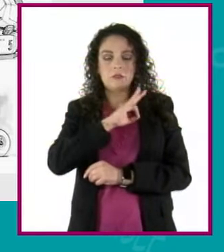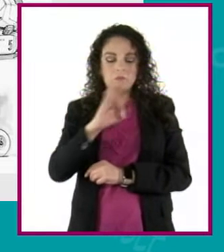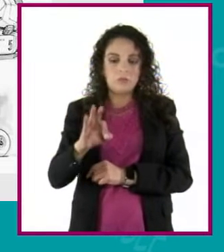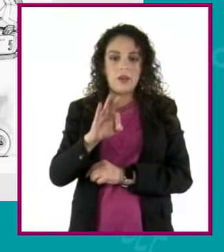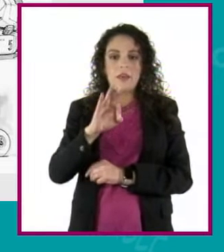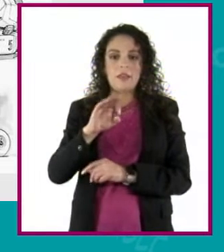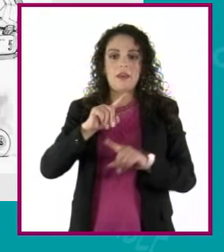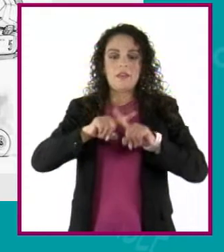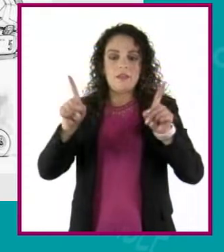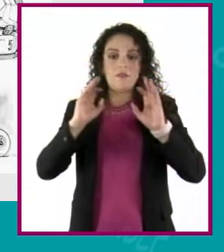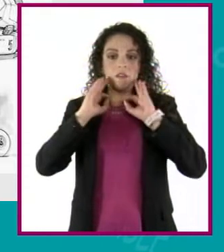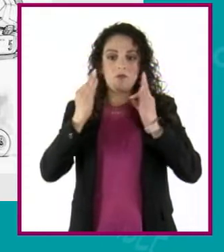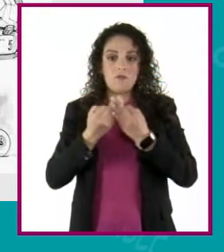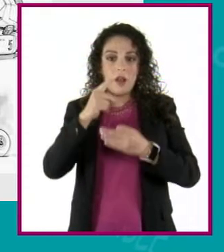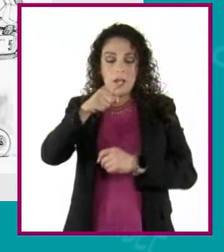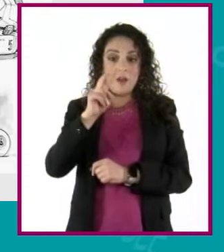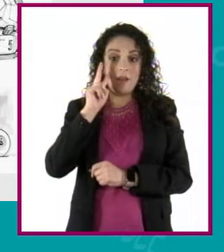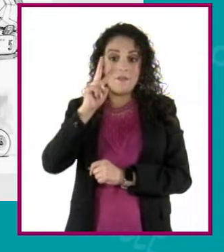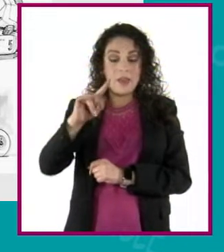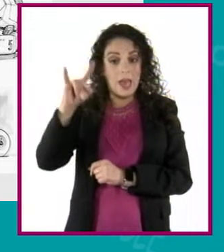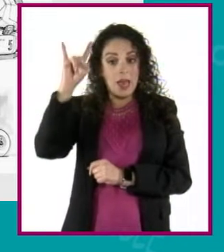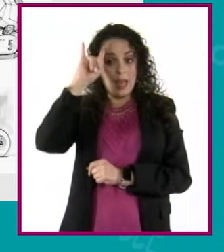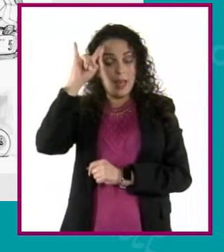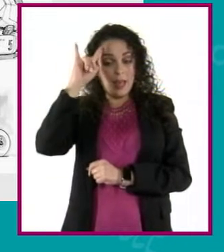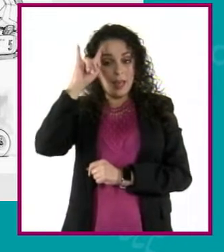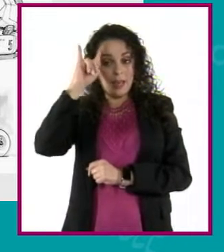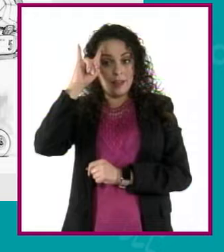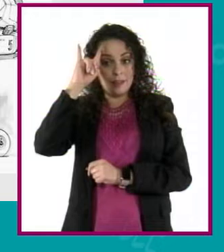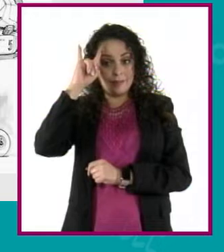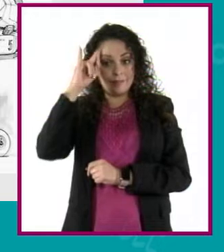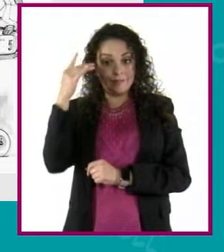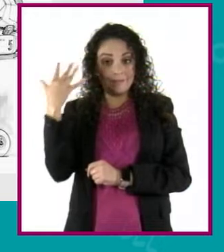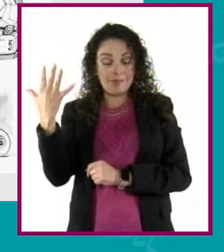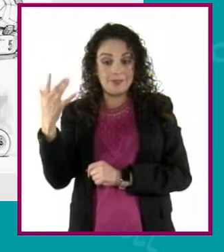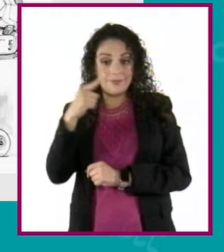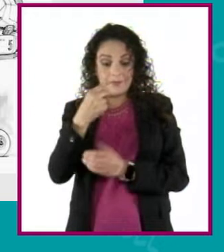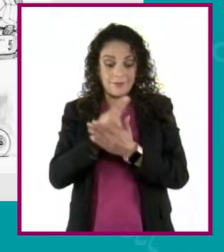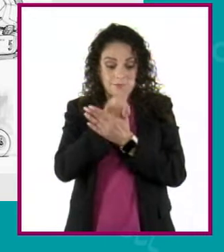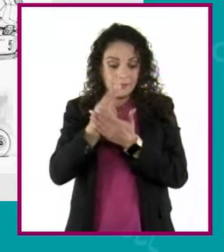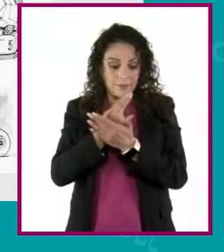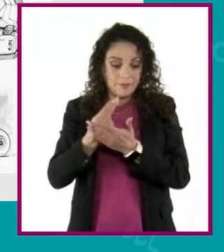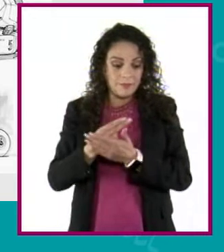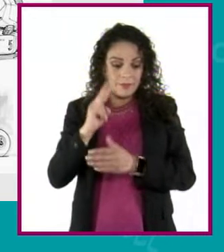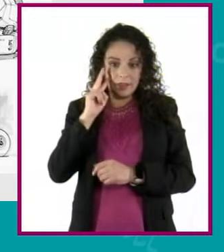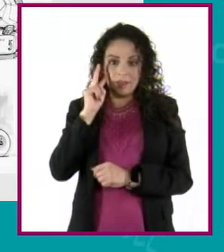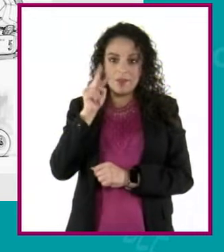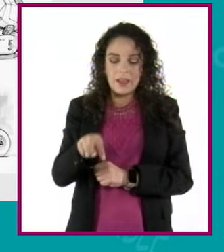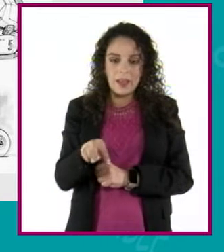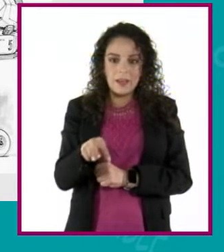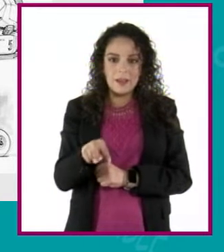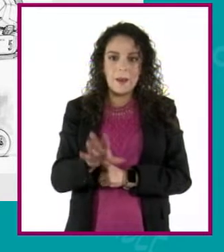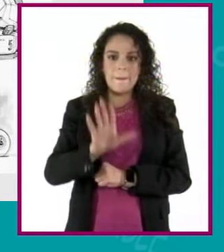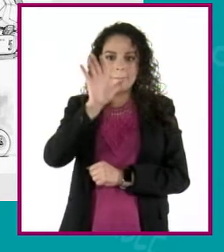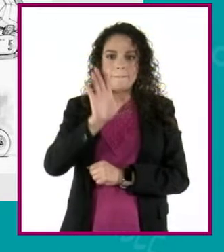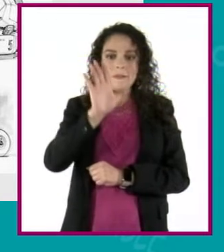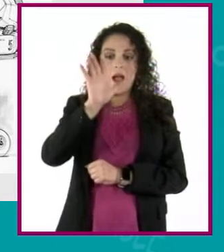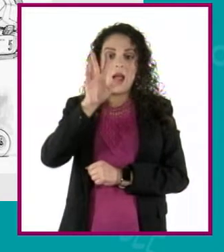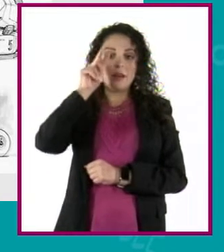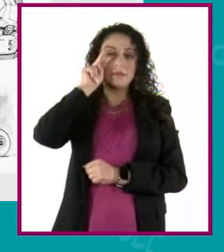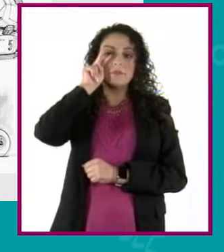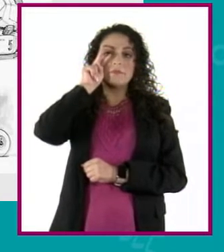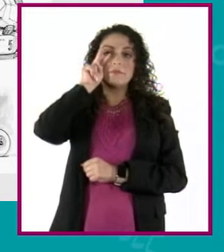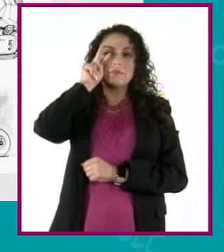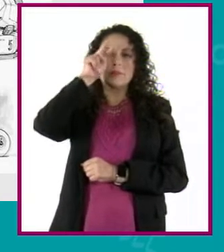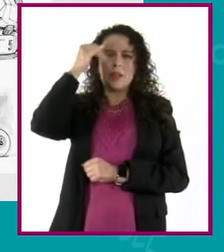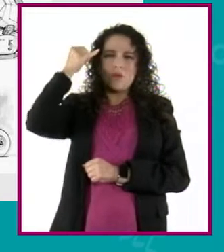Entonces, si vemos la imagen a la izquierda, vamos a ver que tenemos un punto de fuga, como que si nosotros estuviéramos viendo hacia el